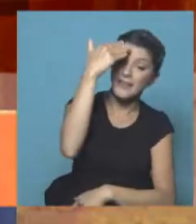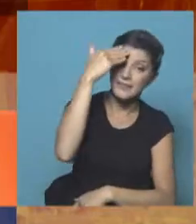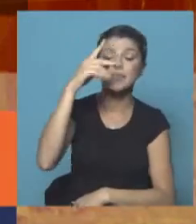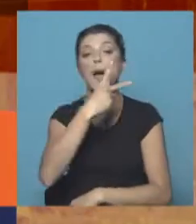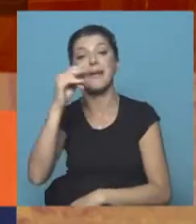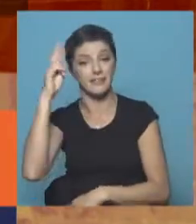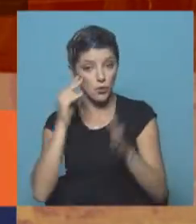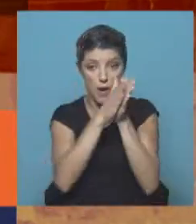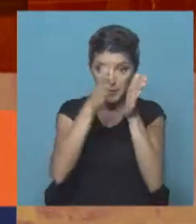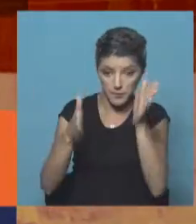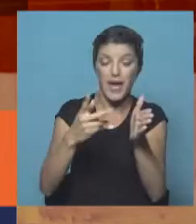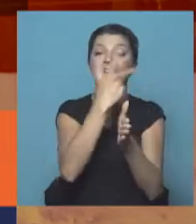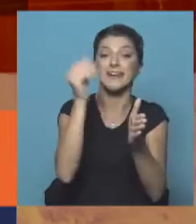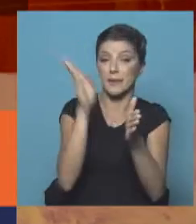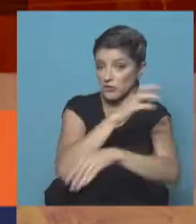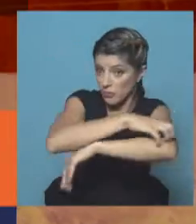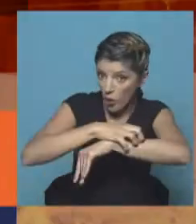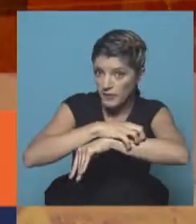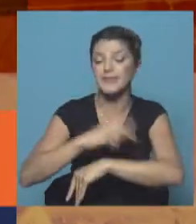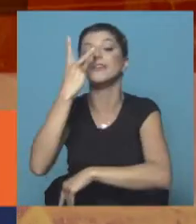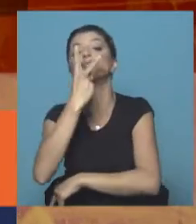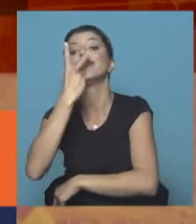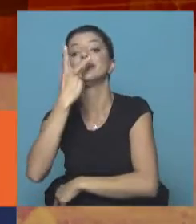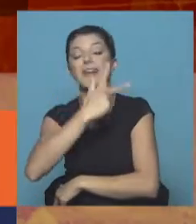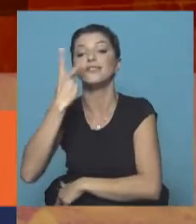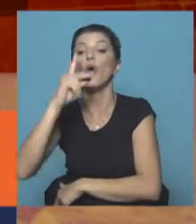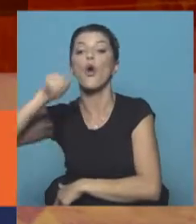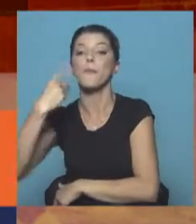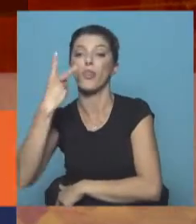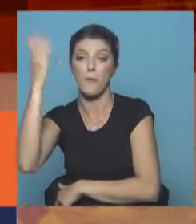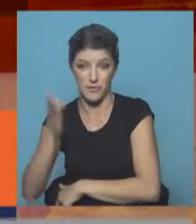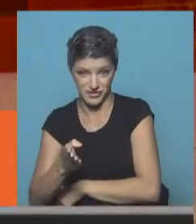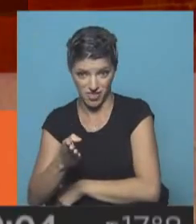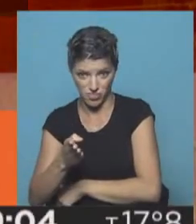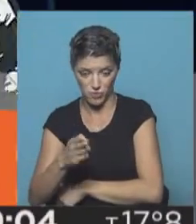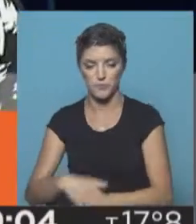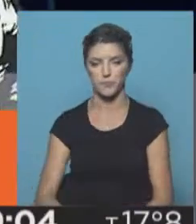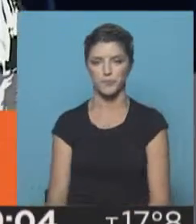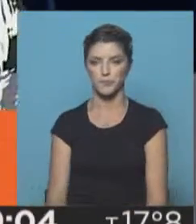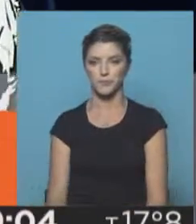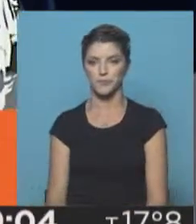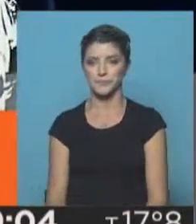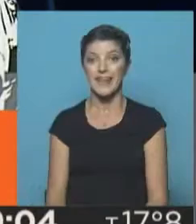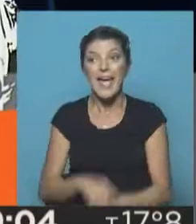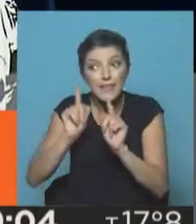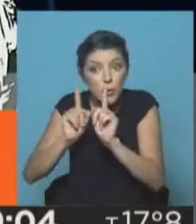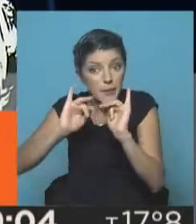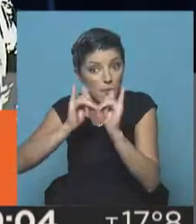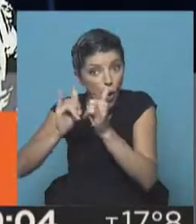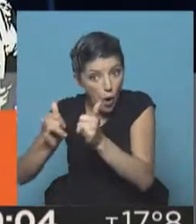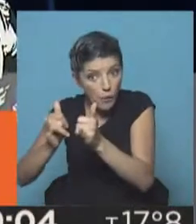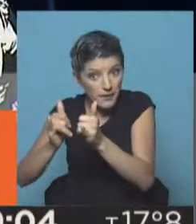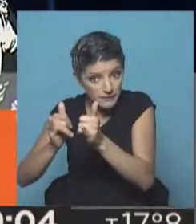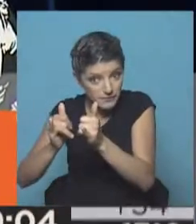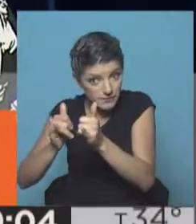años, un 30% son pobres y un 32,2% indigentes. Estos jóvenes que están en el campo de